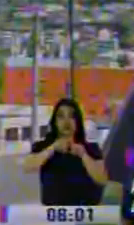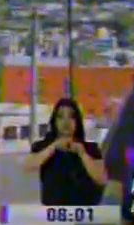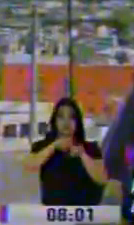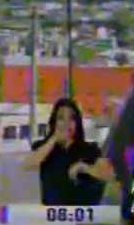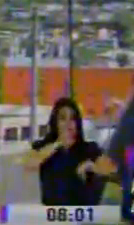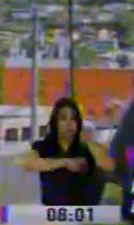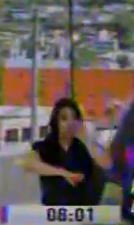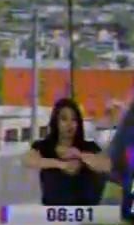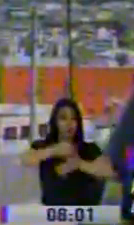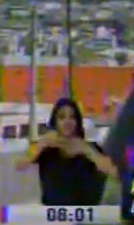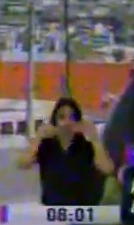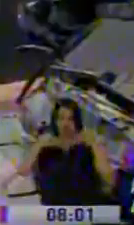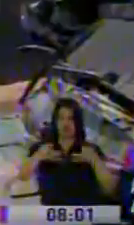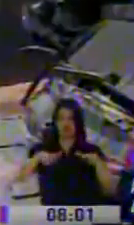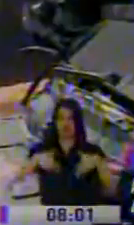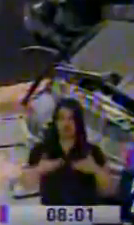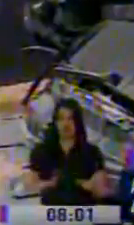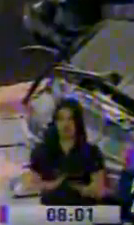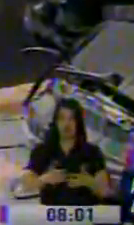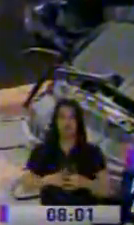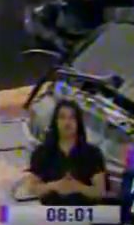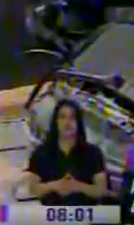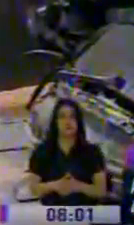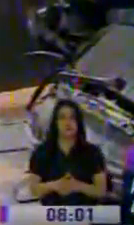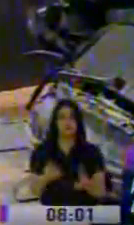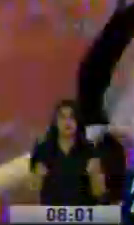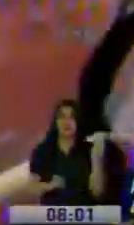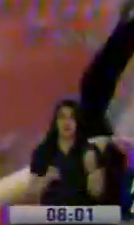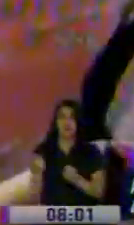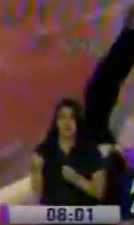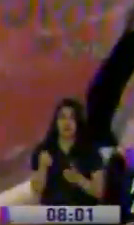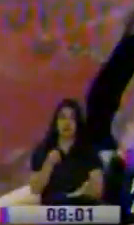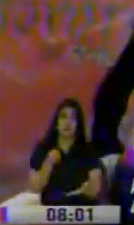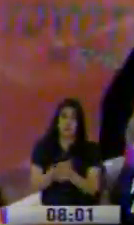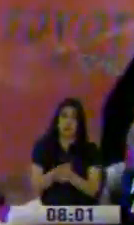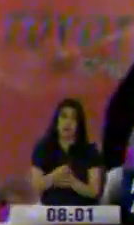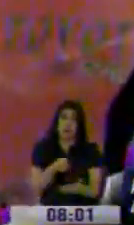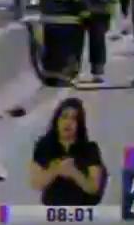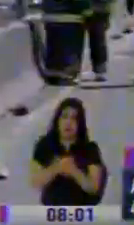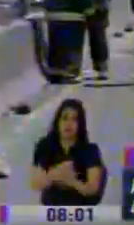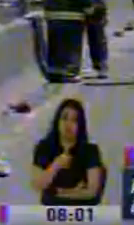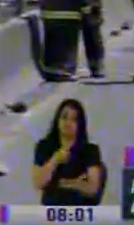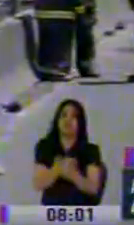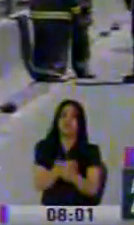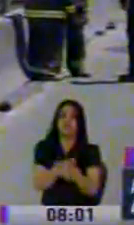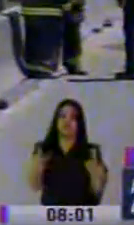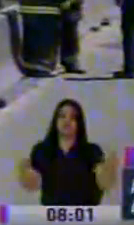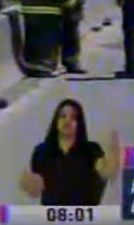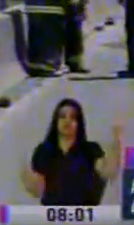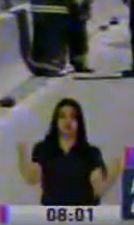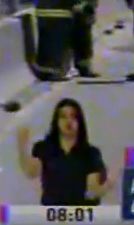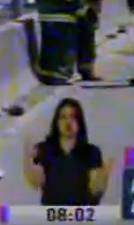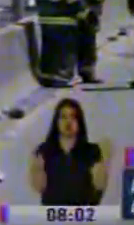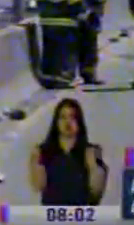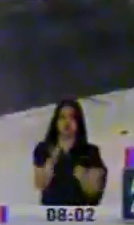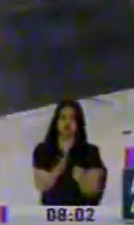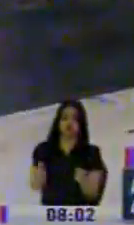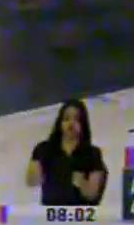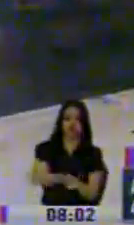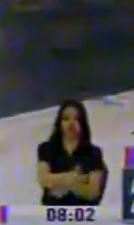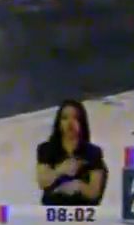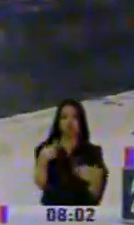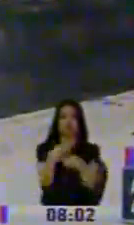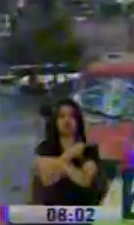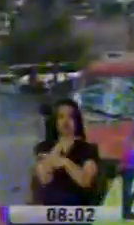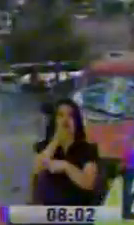se determinará el cuadro clínico. Los automotores fueron arrastrados unos cuantos metros. Ocurrió en el intercambiador de Guajaló, sur de